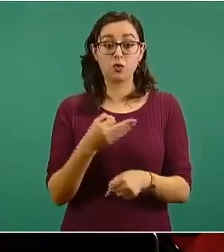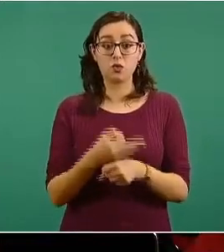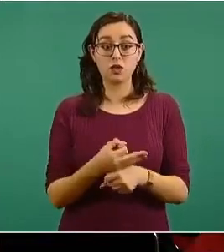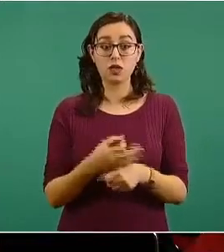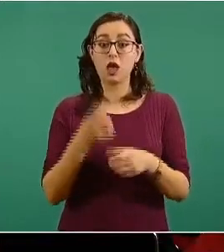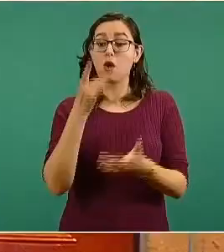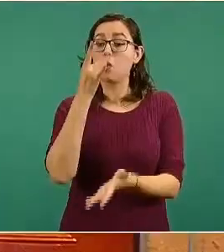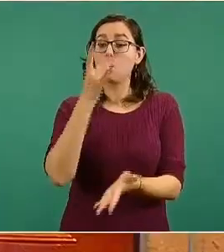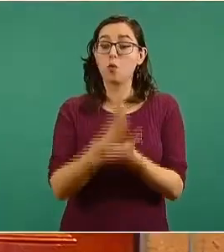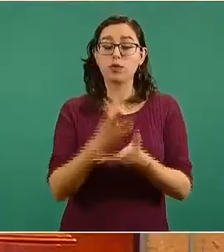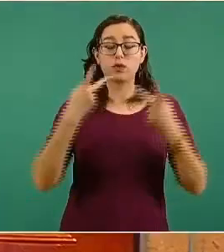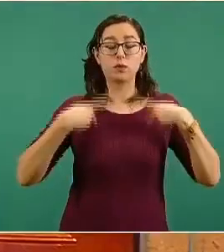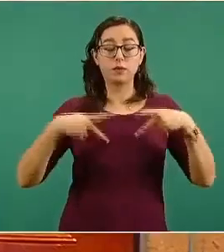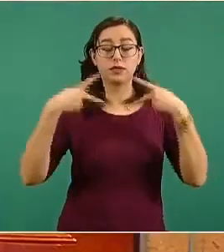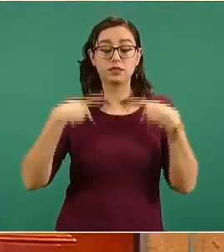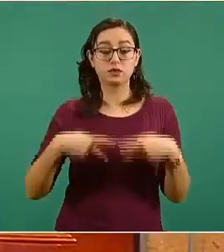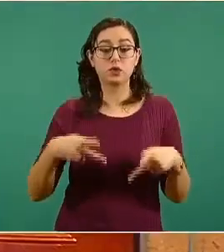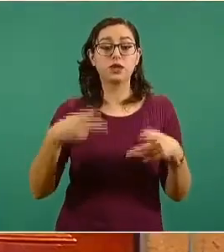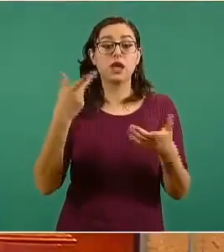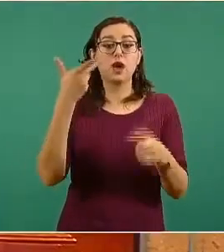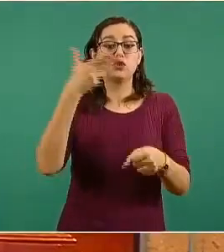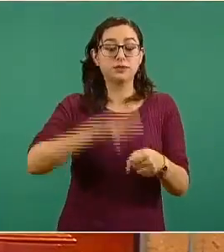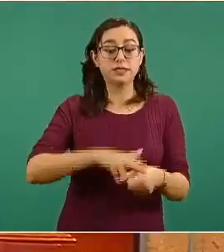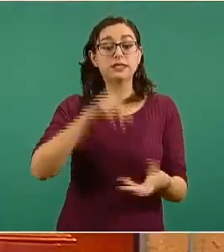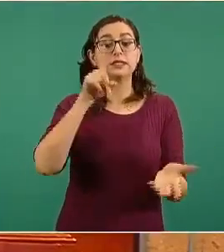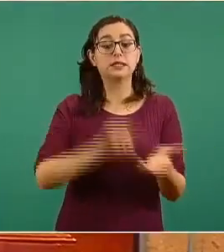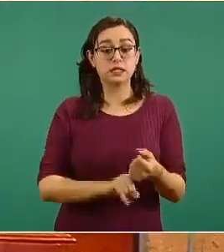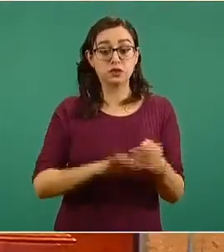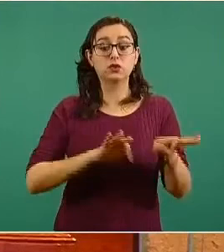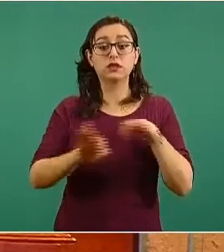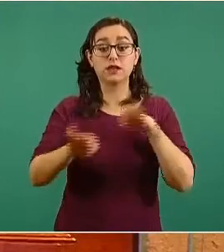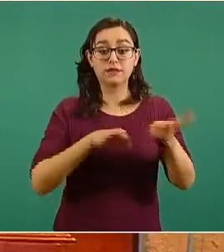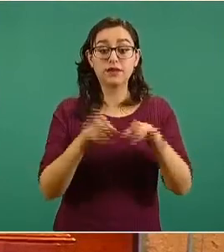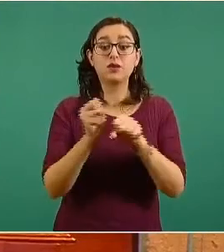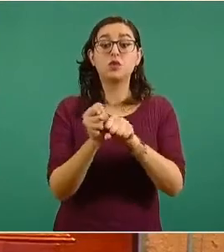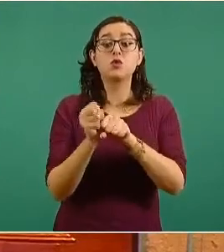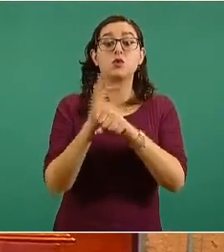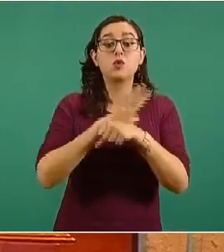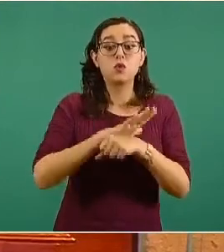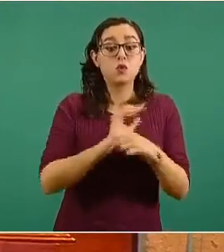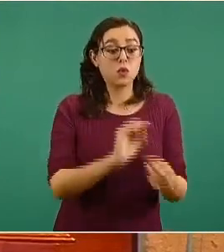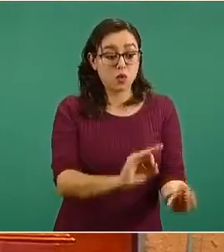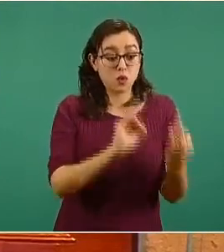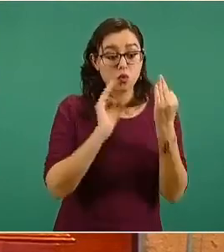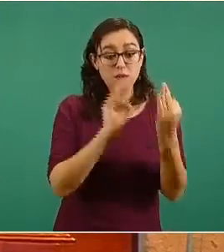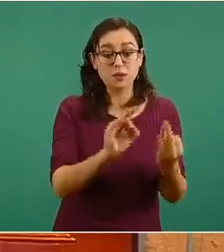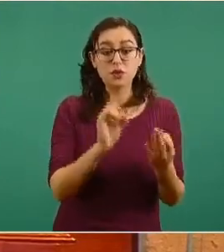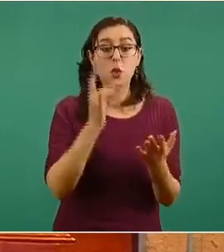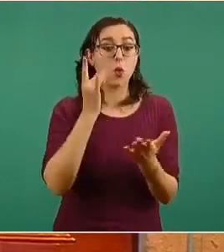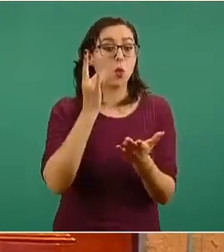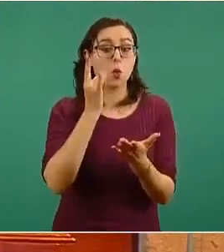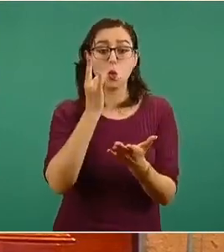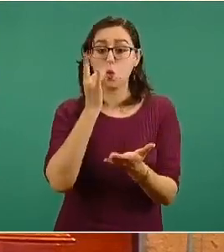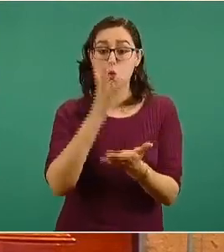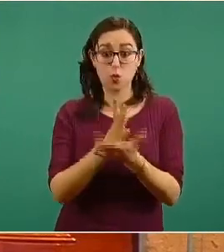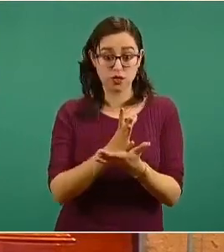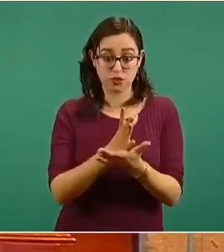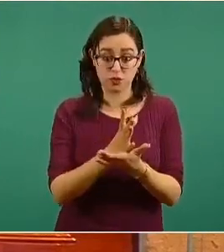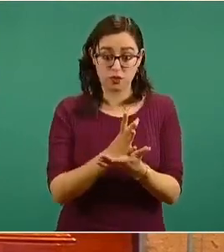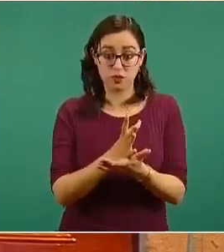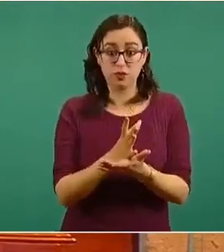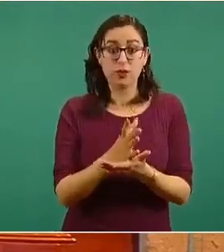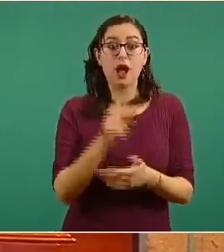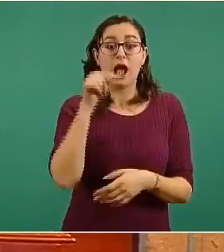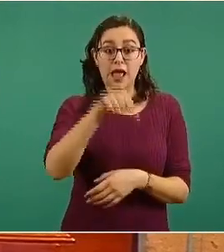al personal de salud, personal de primera línea, personal que está trabajando en las unidades COVID. En estas unidades COVID